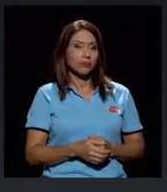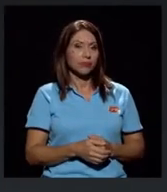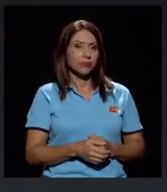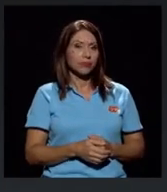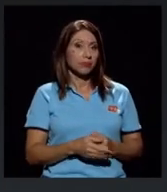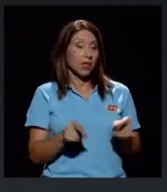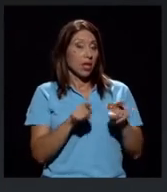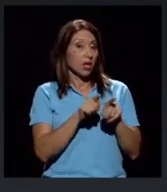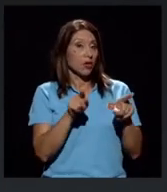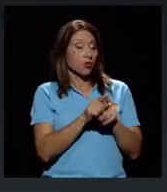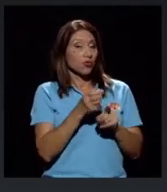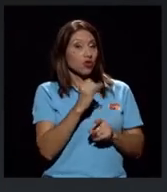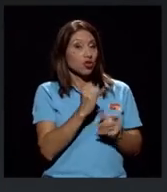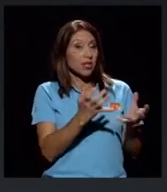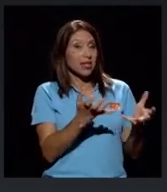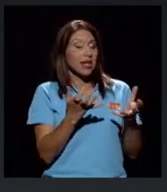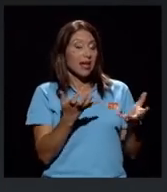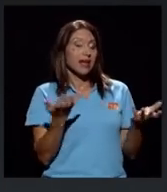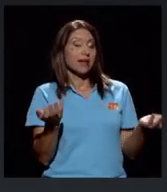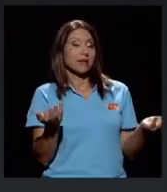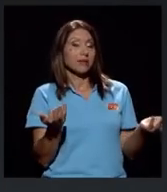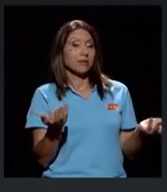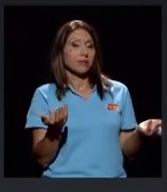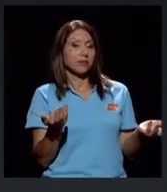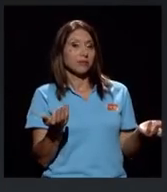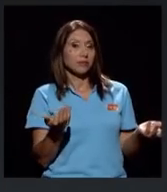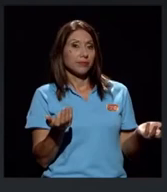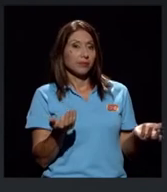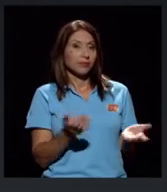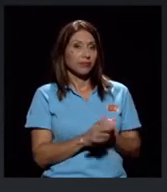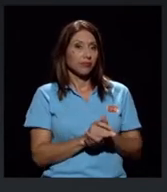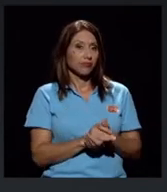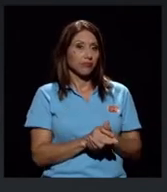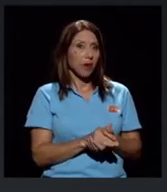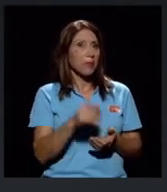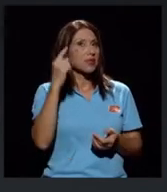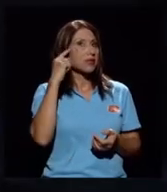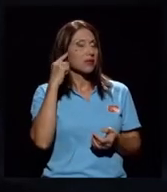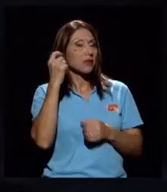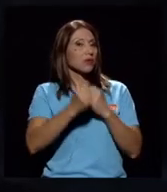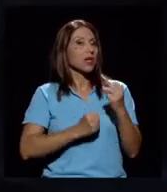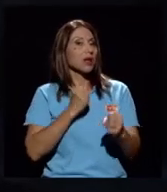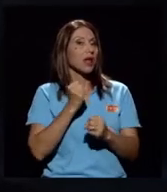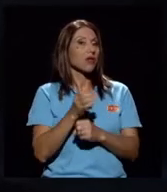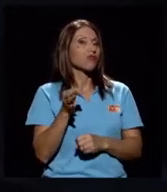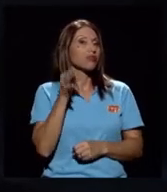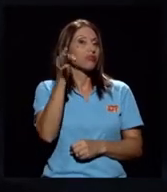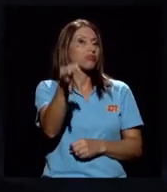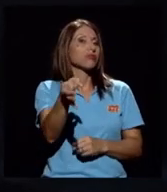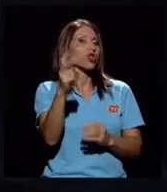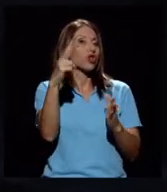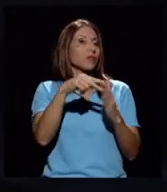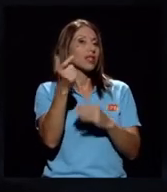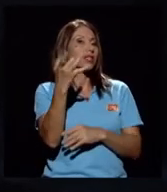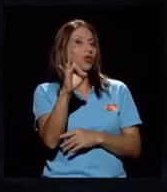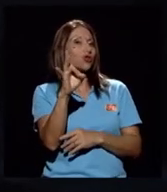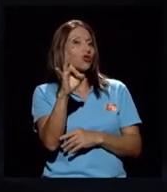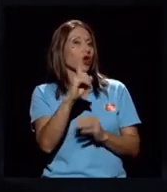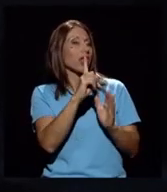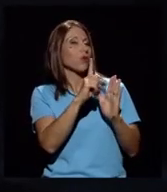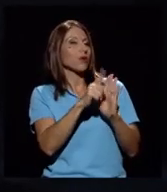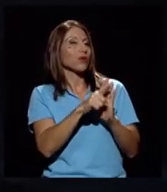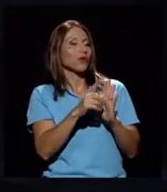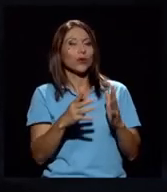incluso si quiere hacia 2018 sólo un minuto en un